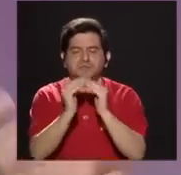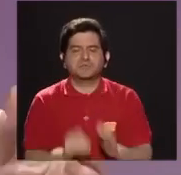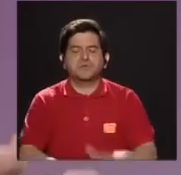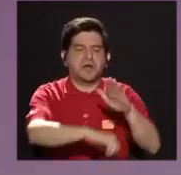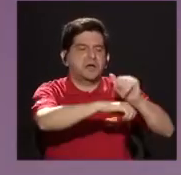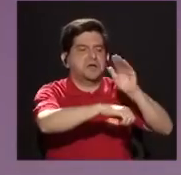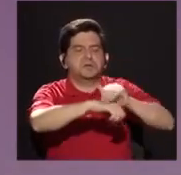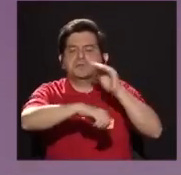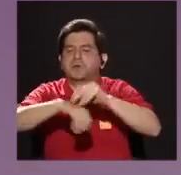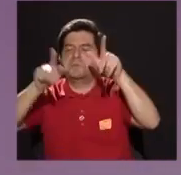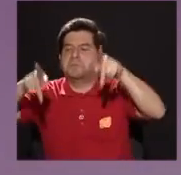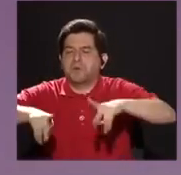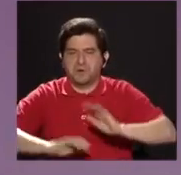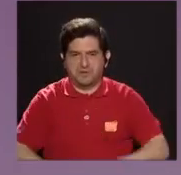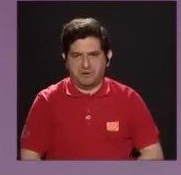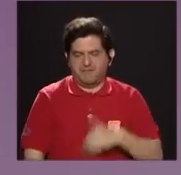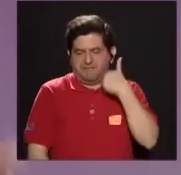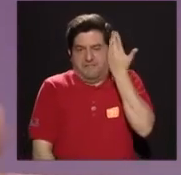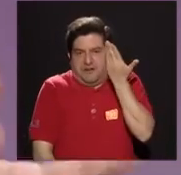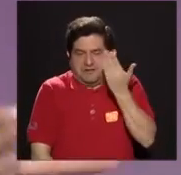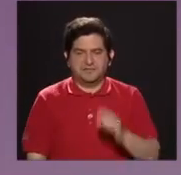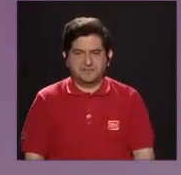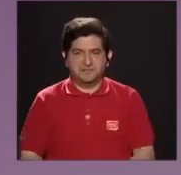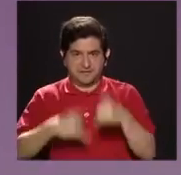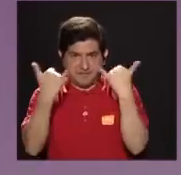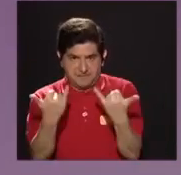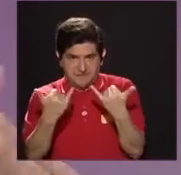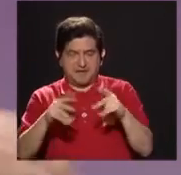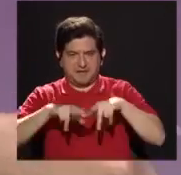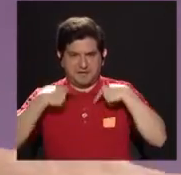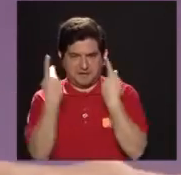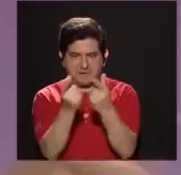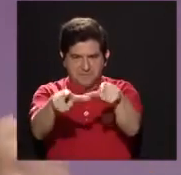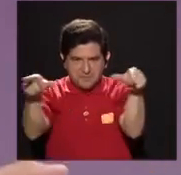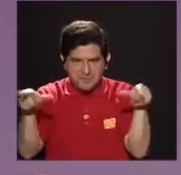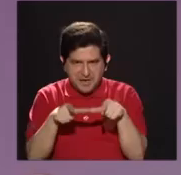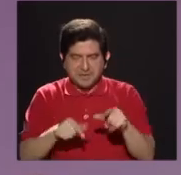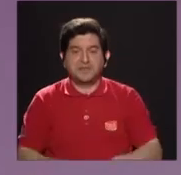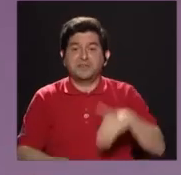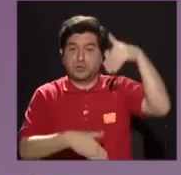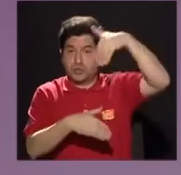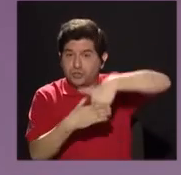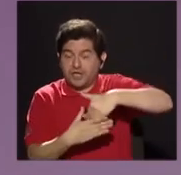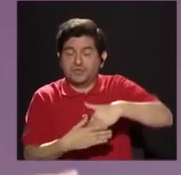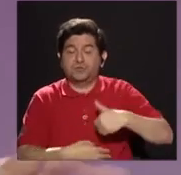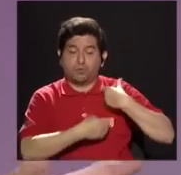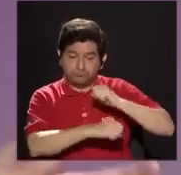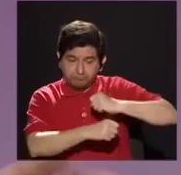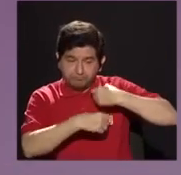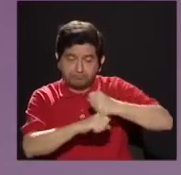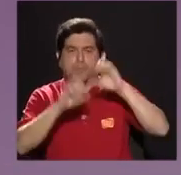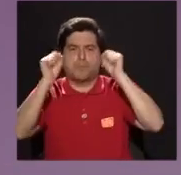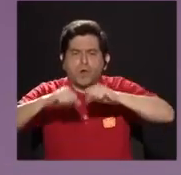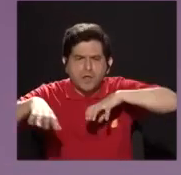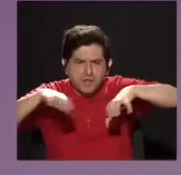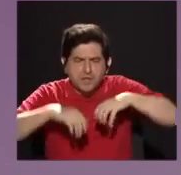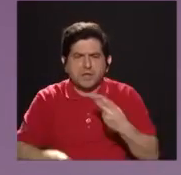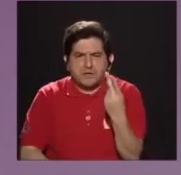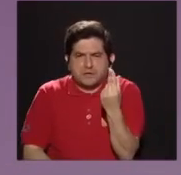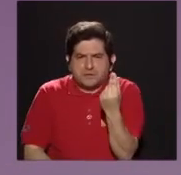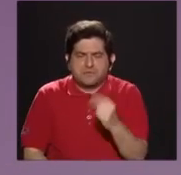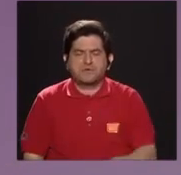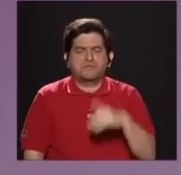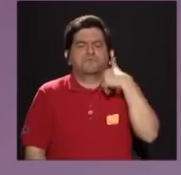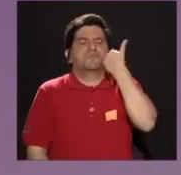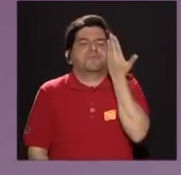convocar a la gente. Entonces, los partidos que ya, incluso los partidos locales que ya están en la municipalidad, pueden movilizar recursos de manera